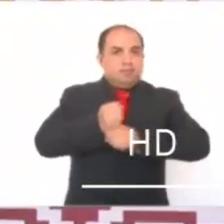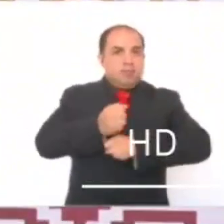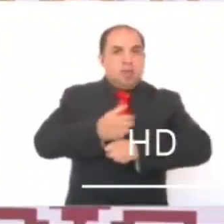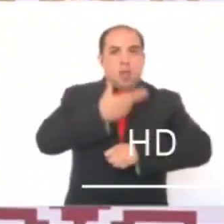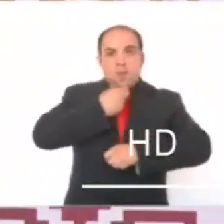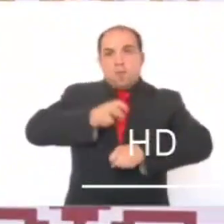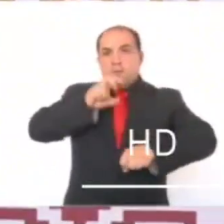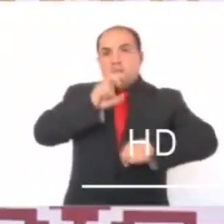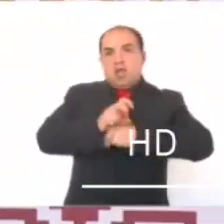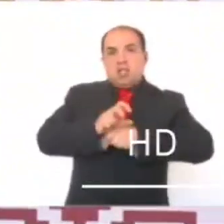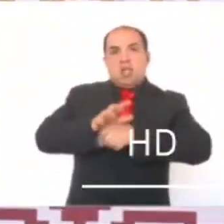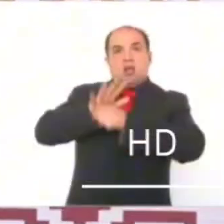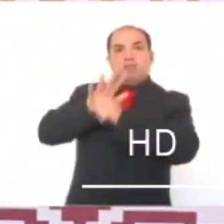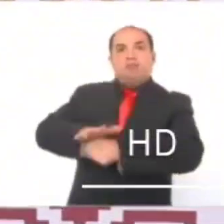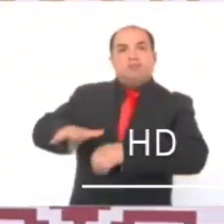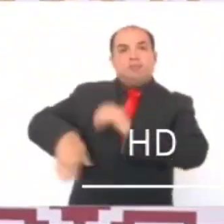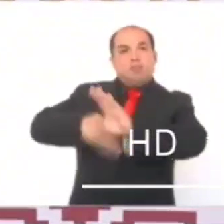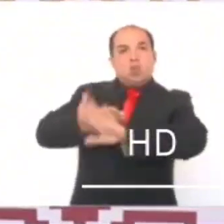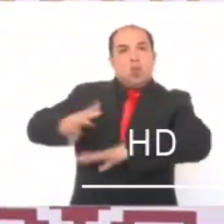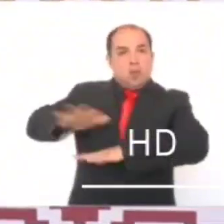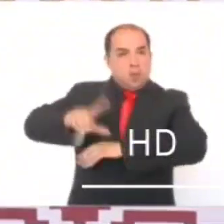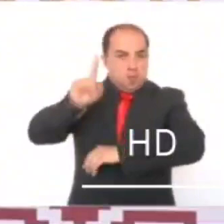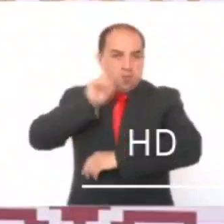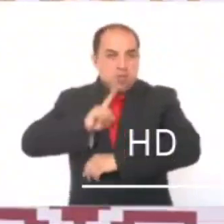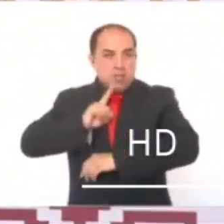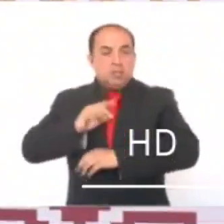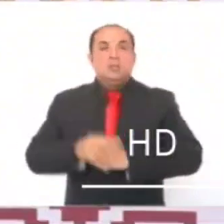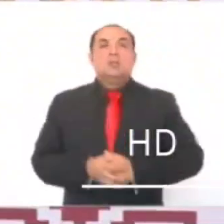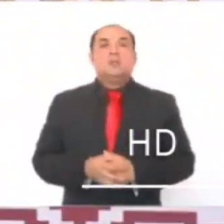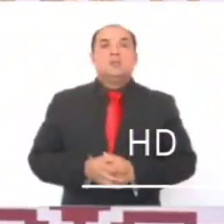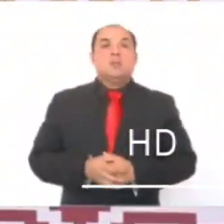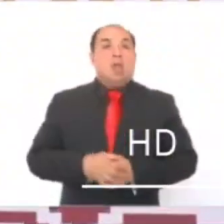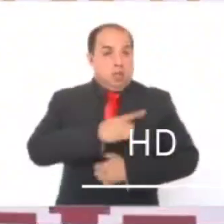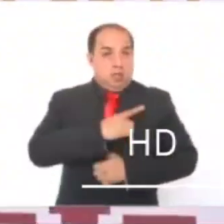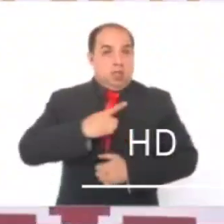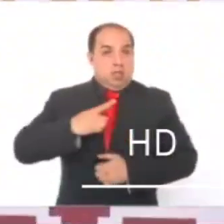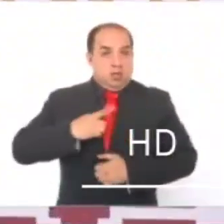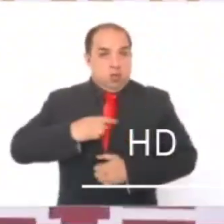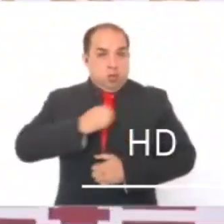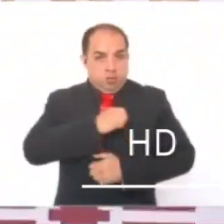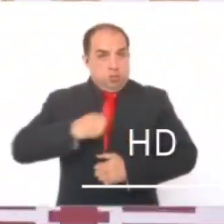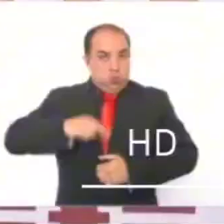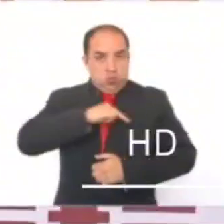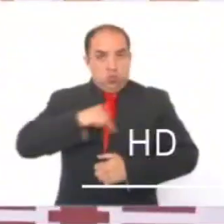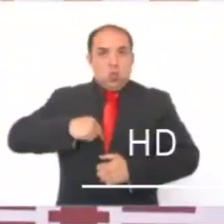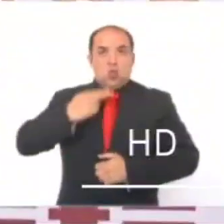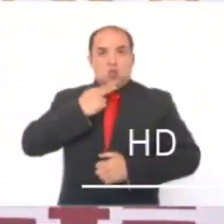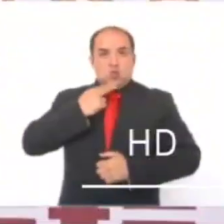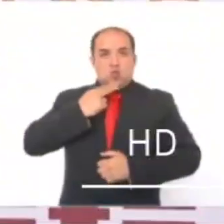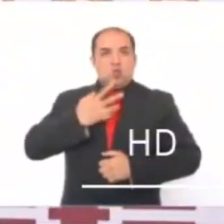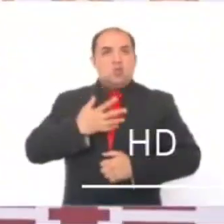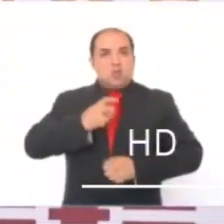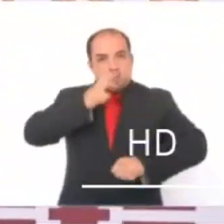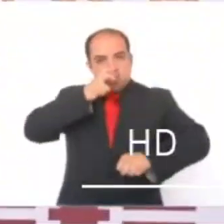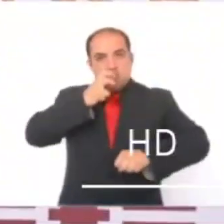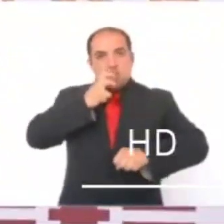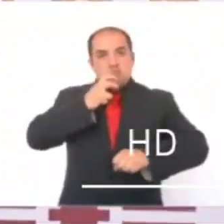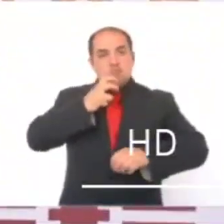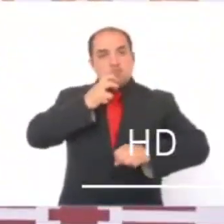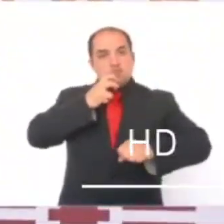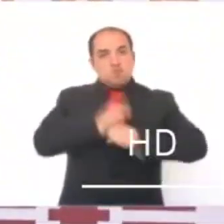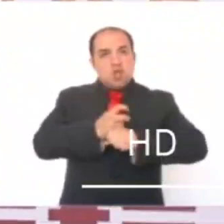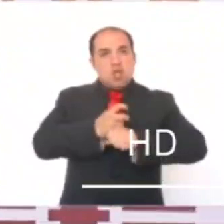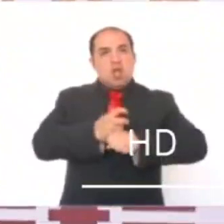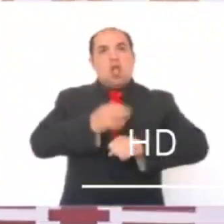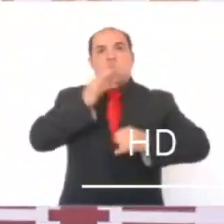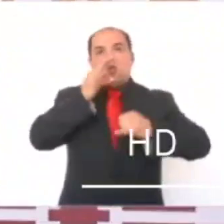machista que somete a las mujeres, es nuestro deber usar con dureza esa última razón.